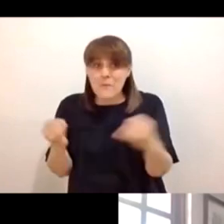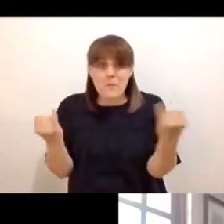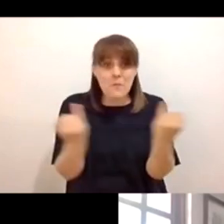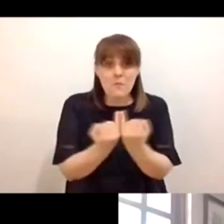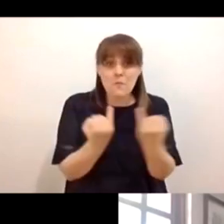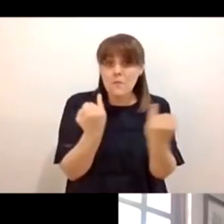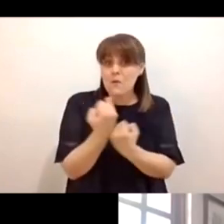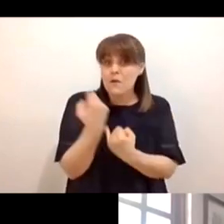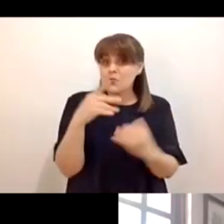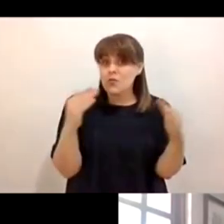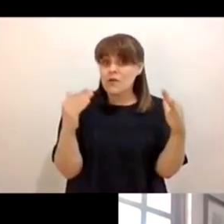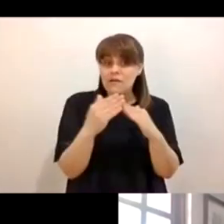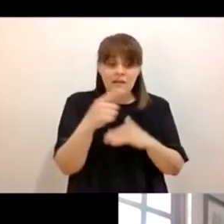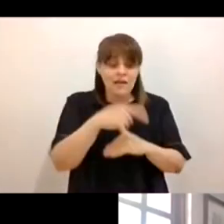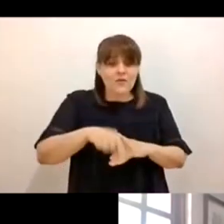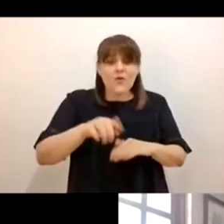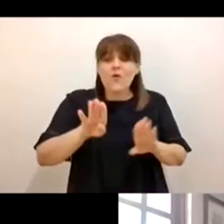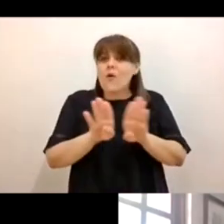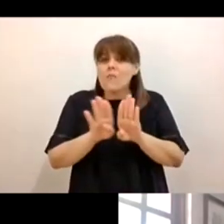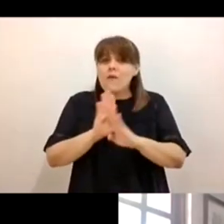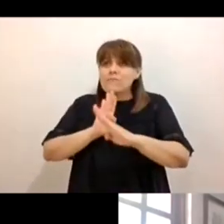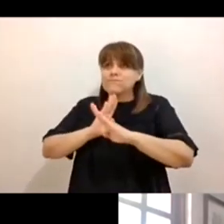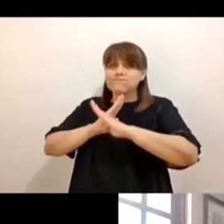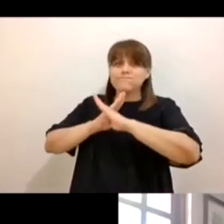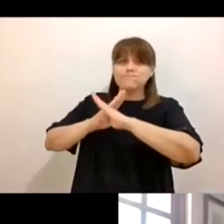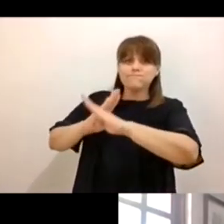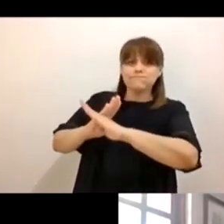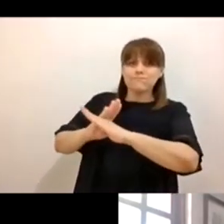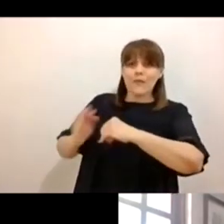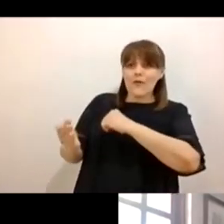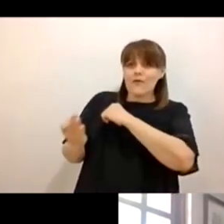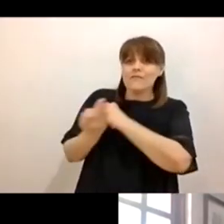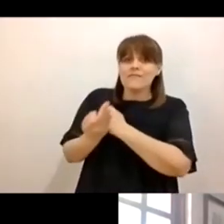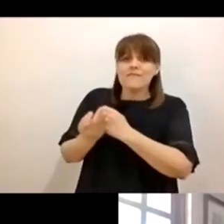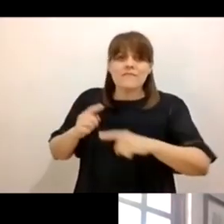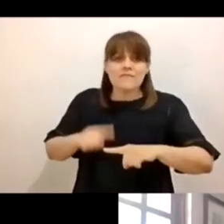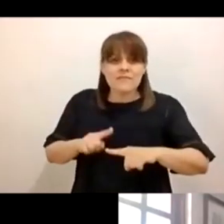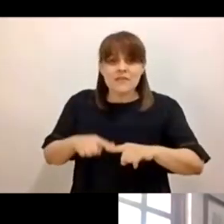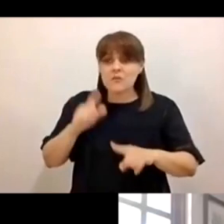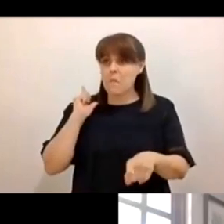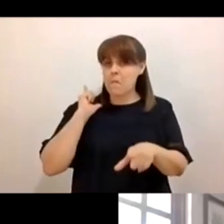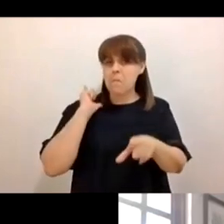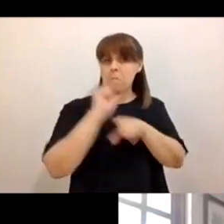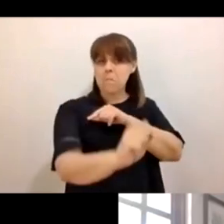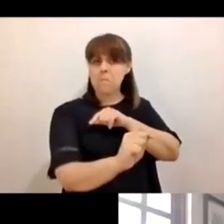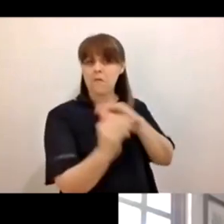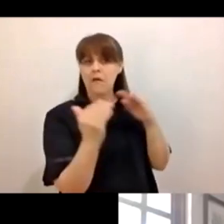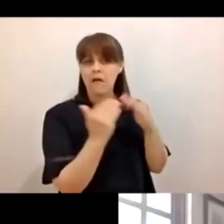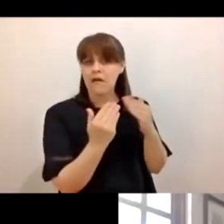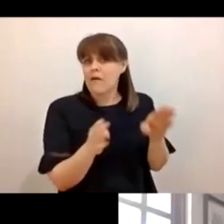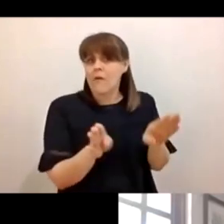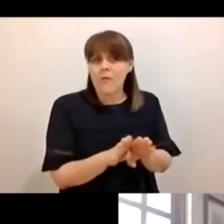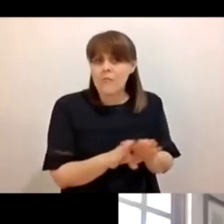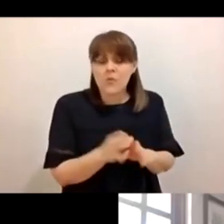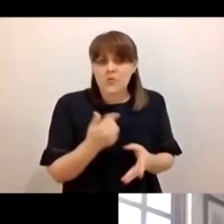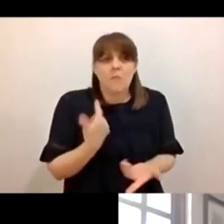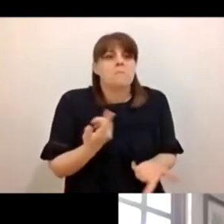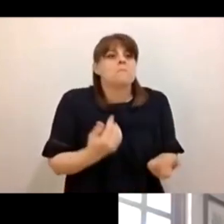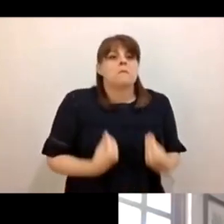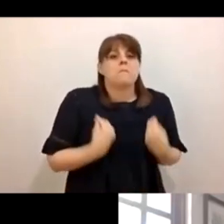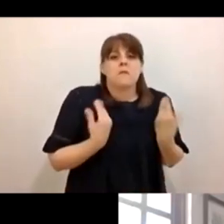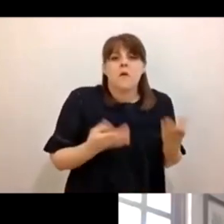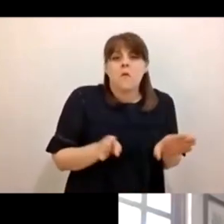pueden defender porque son más pequeños que no se pueden ir de la casa porque no tienen su propia manera de mantenerse que no le pueden